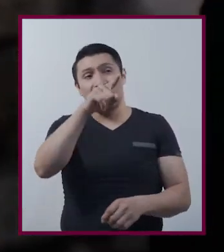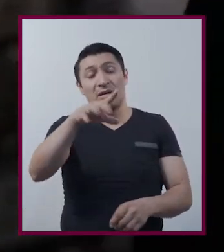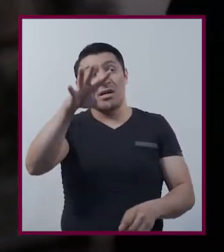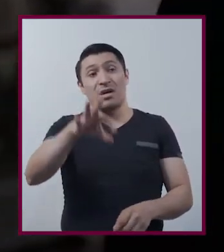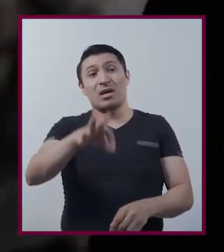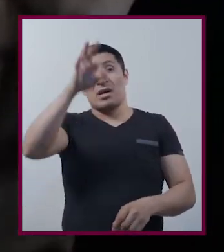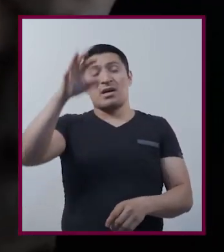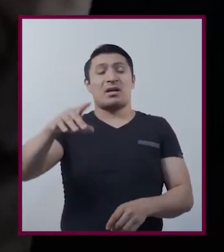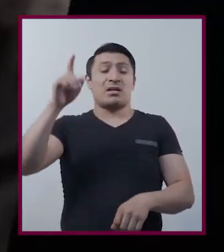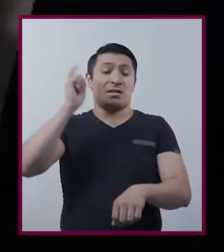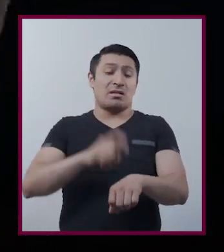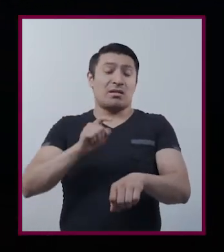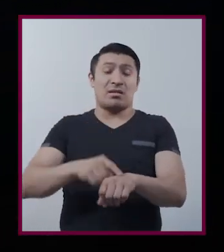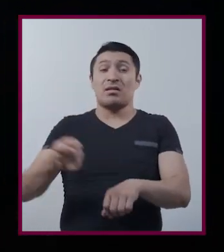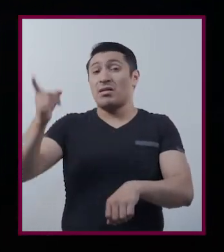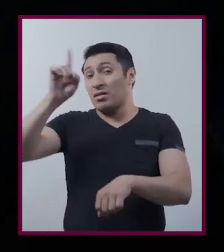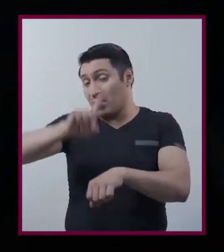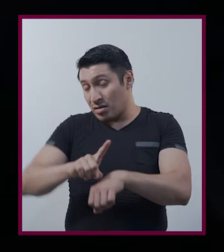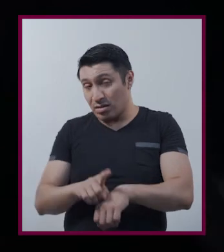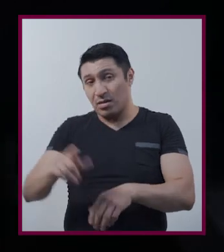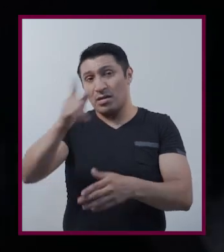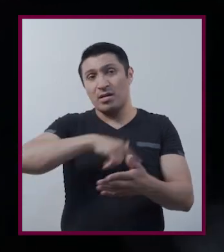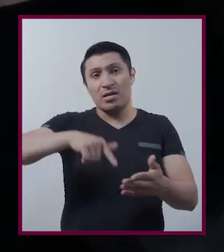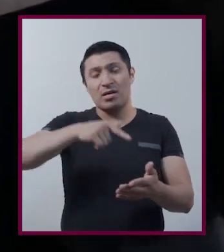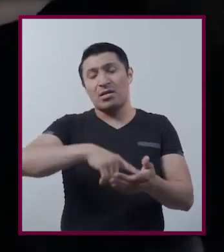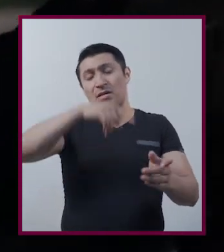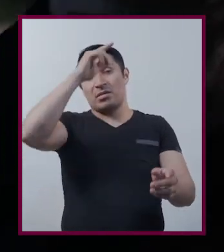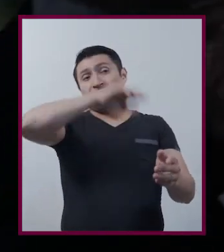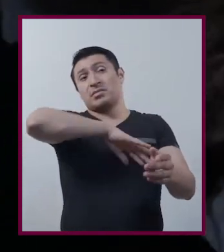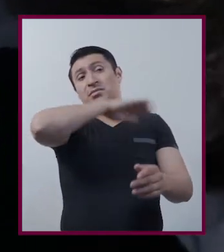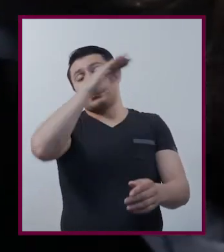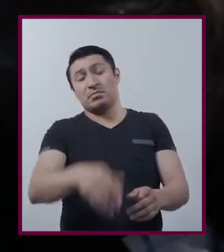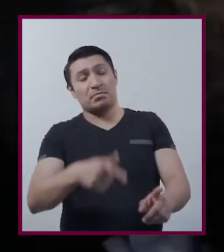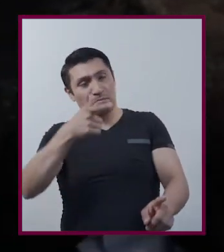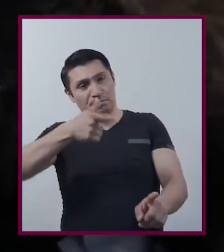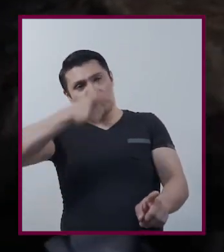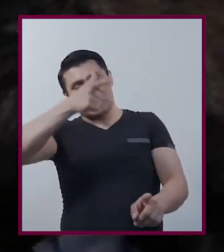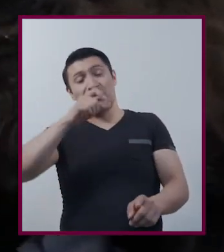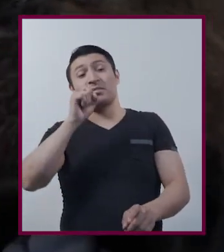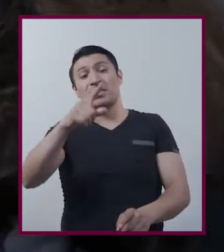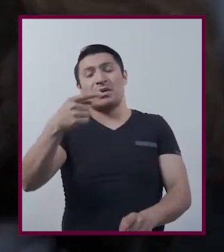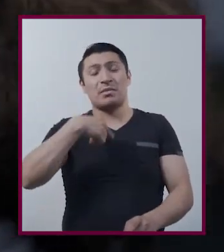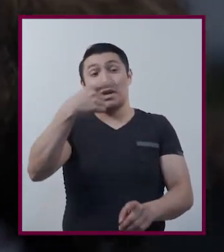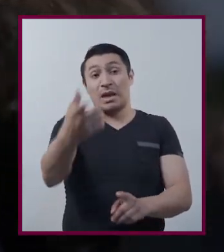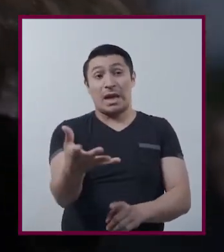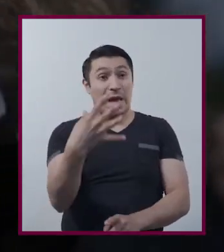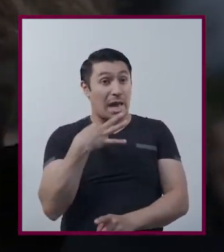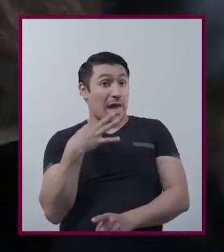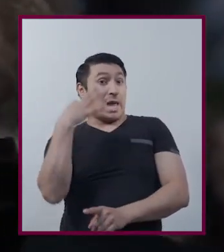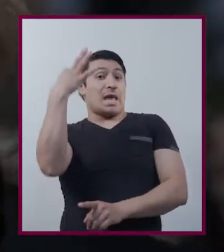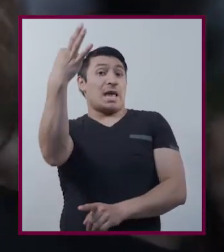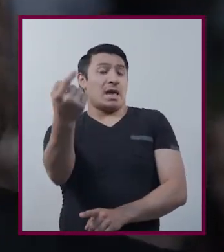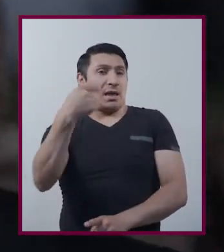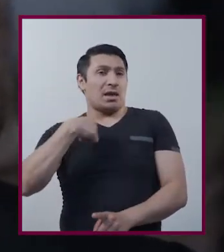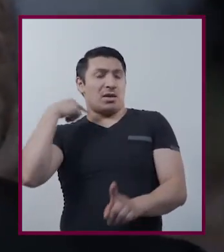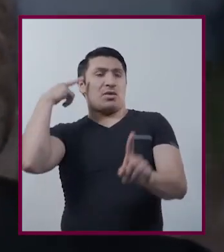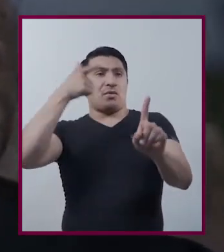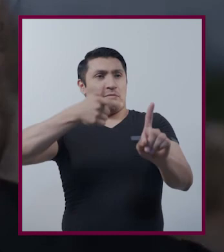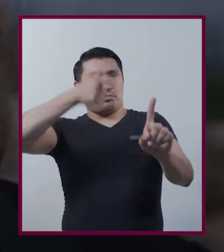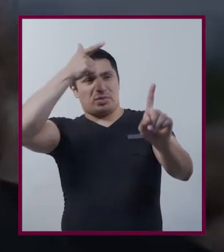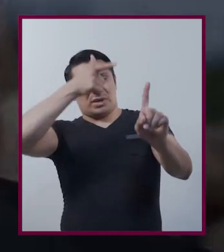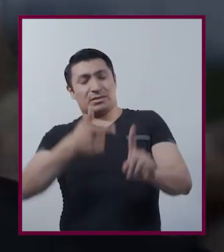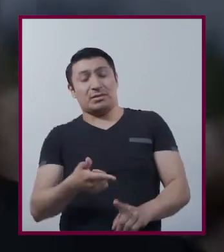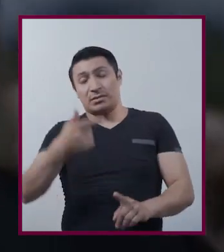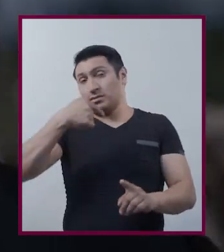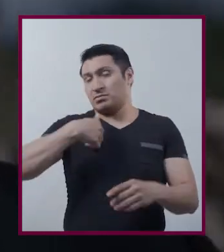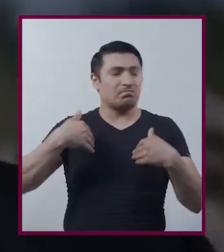comprendí que no solo él había elegido la hora, el día y el lugar de su sacrificio, sino que también me había elegido a mí